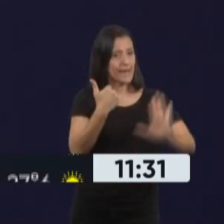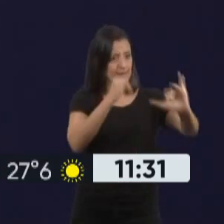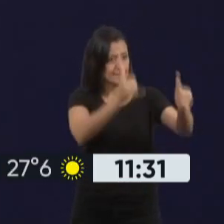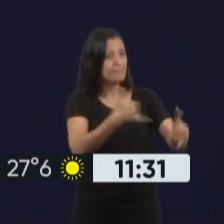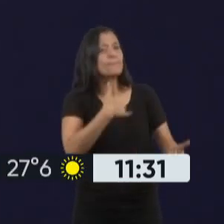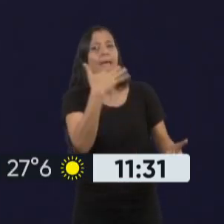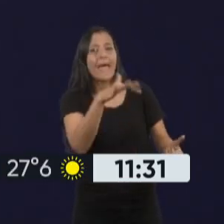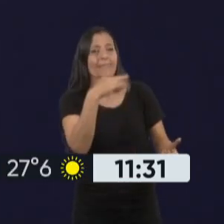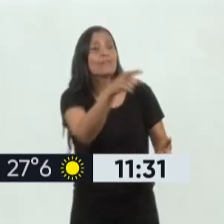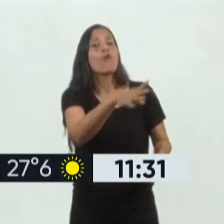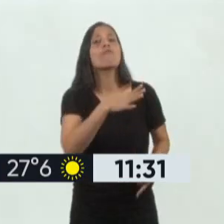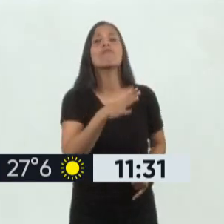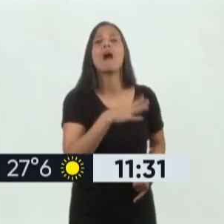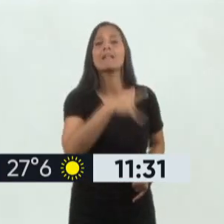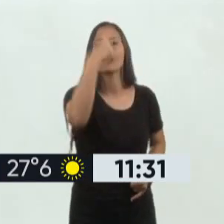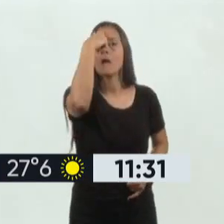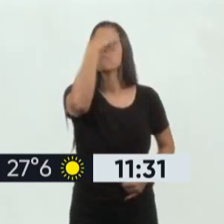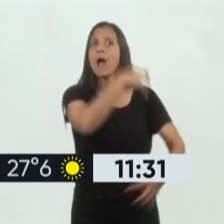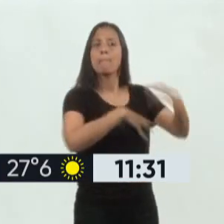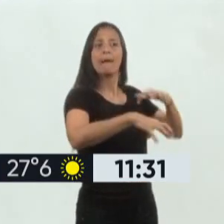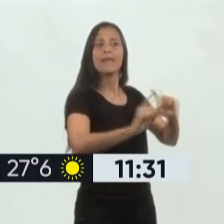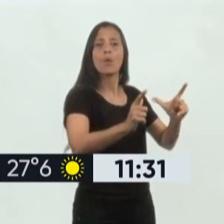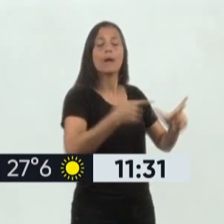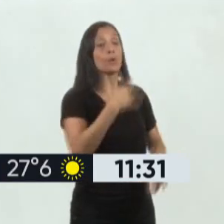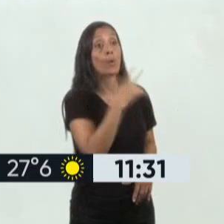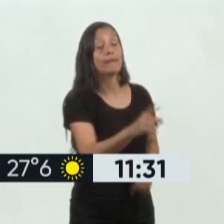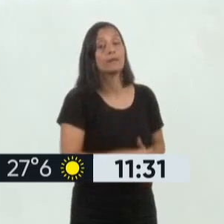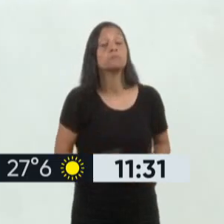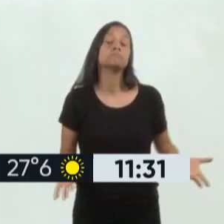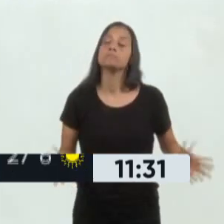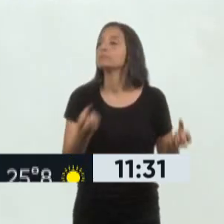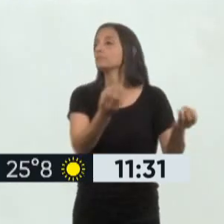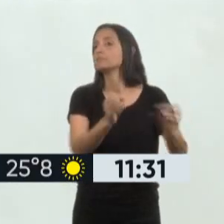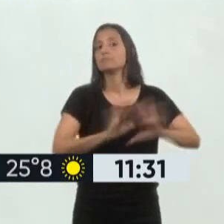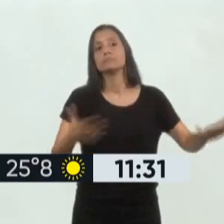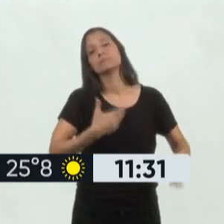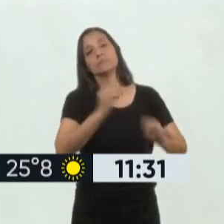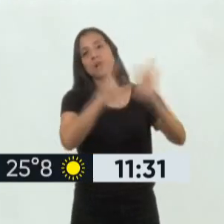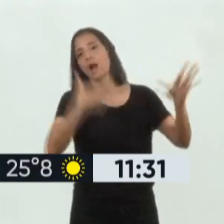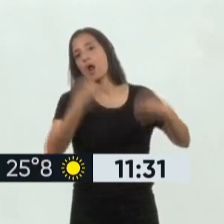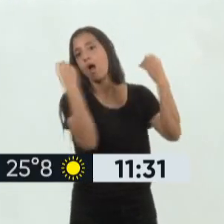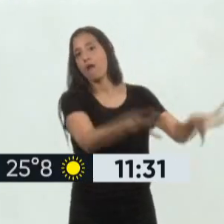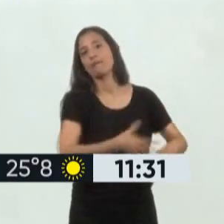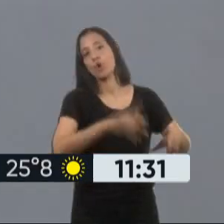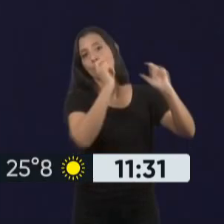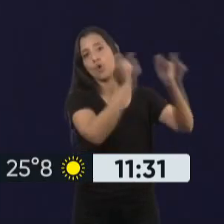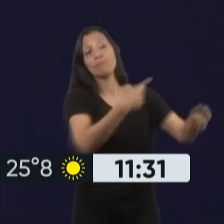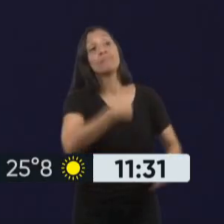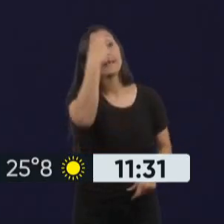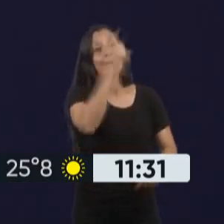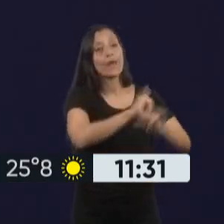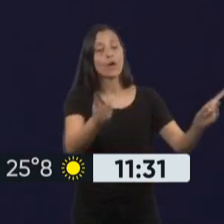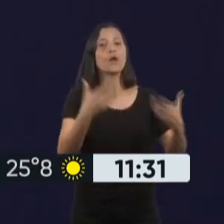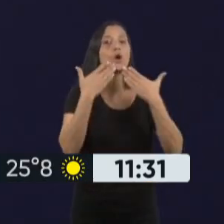explicando por qué hay falta de empatía. Bueno, está bien. Creo haber sido lo suficientemente claro. Bueno, yo creo que no.